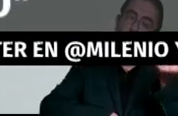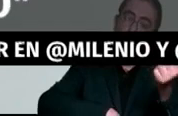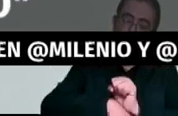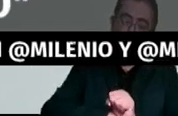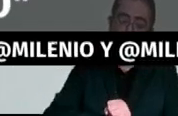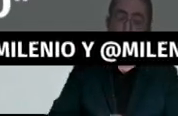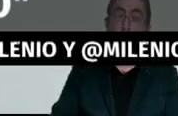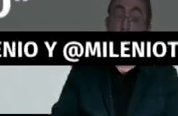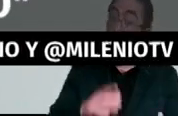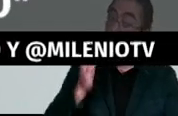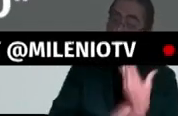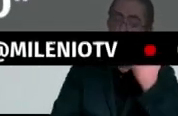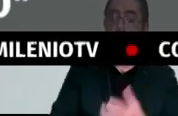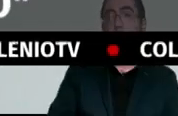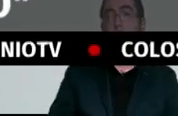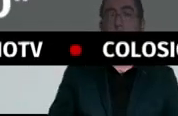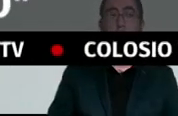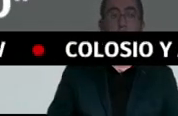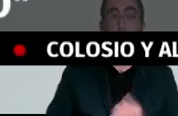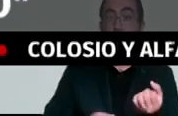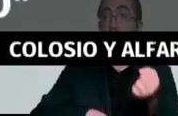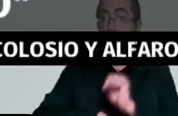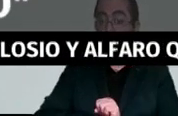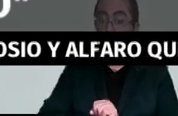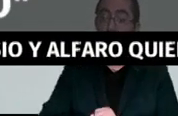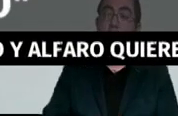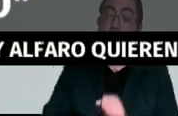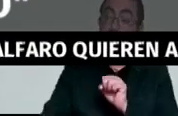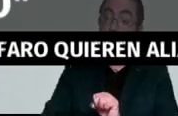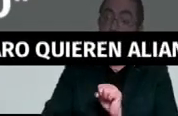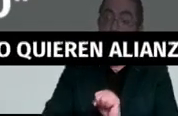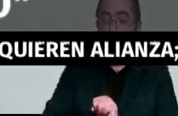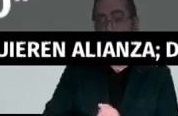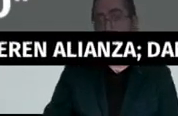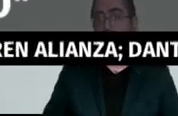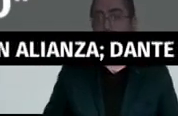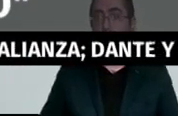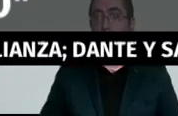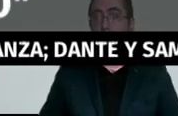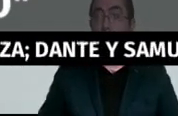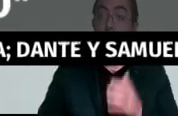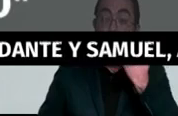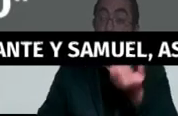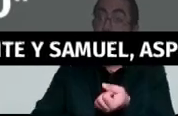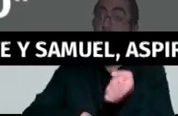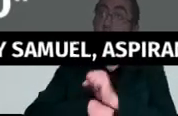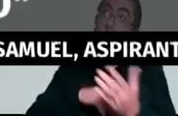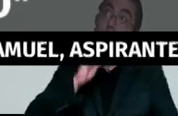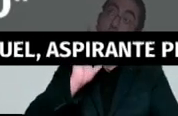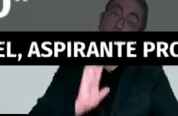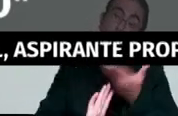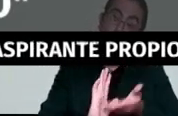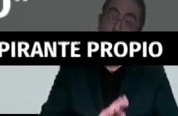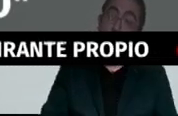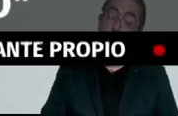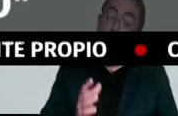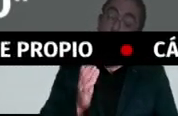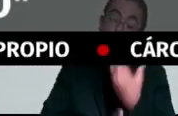proyectando es una secundaria para que esa secundaria alimente al cobaes de